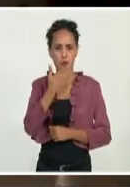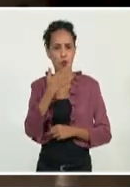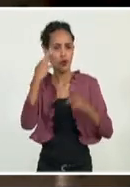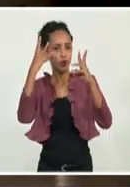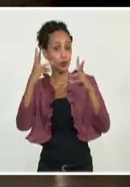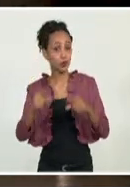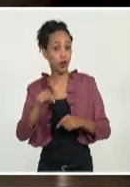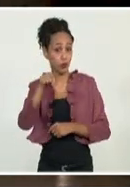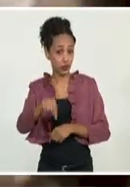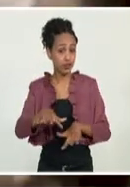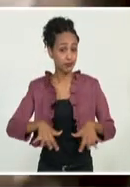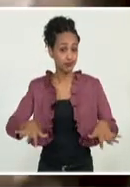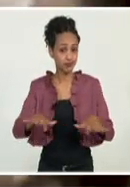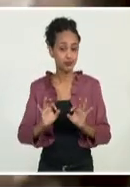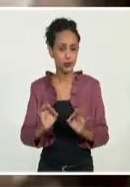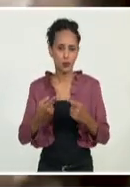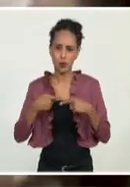junto a nosotros,